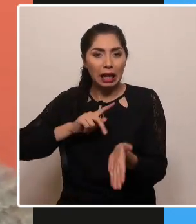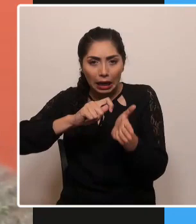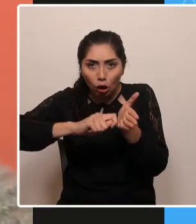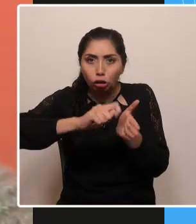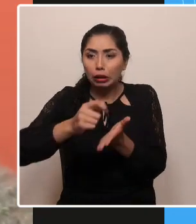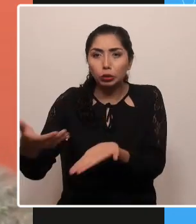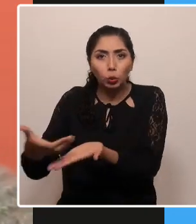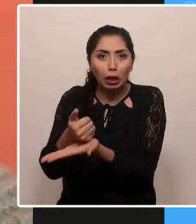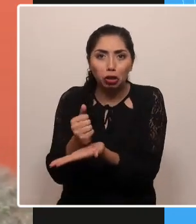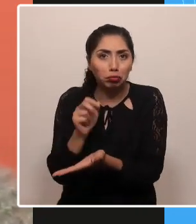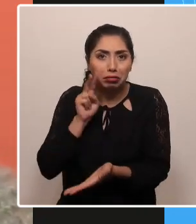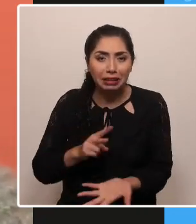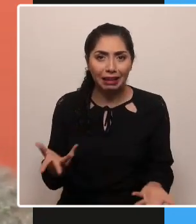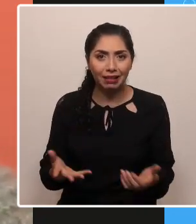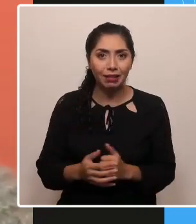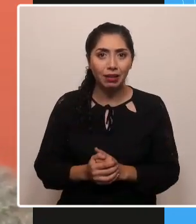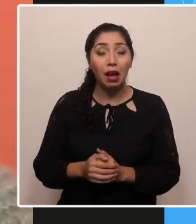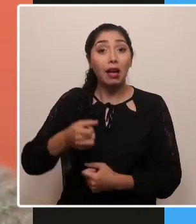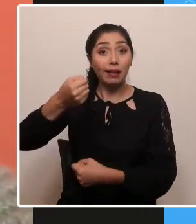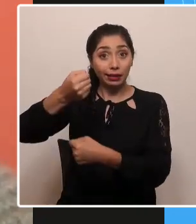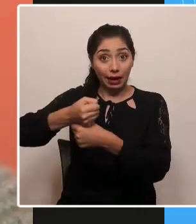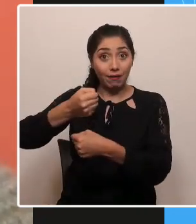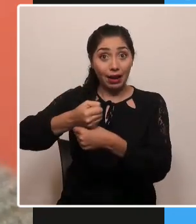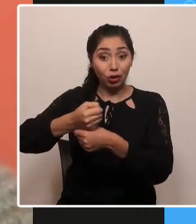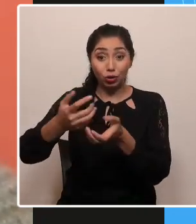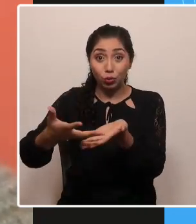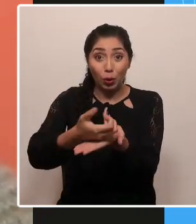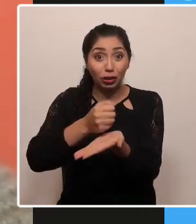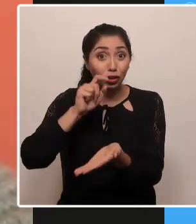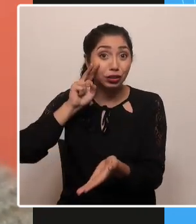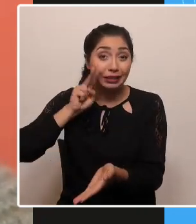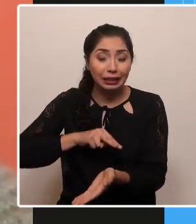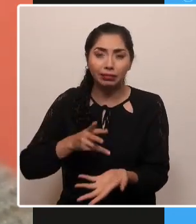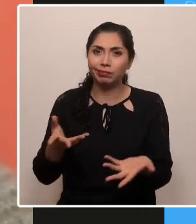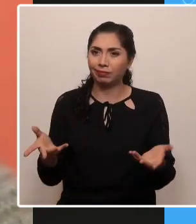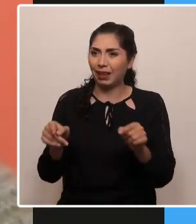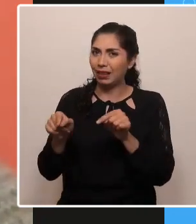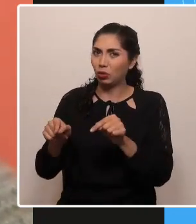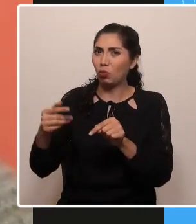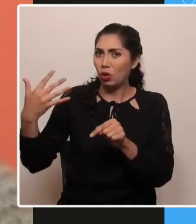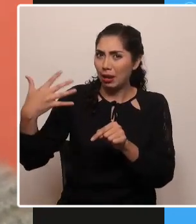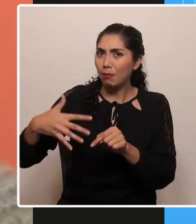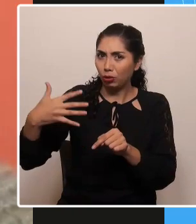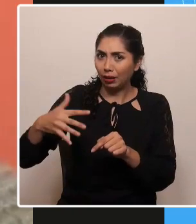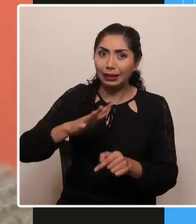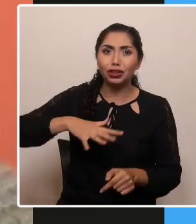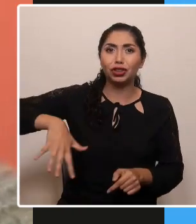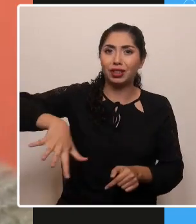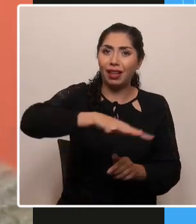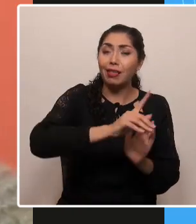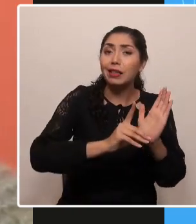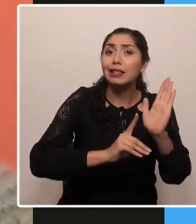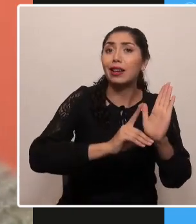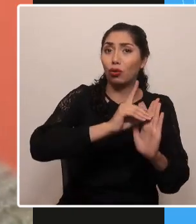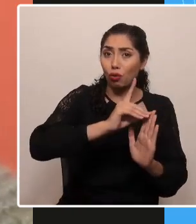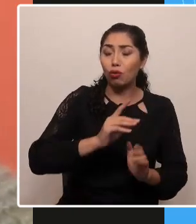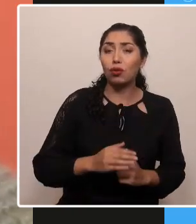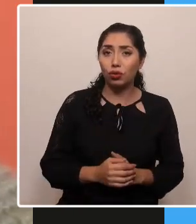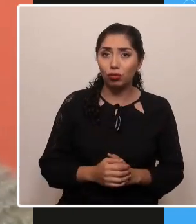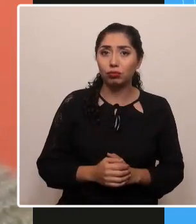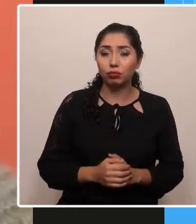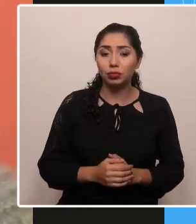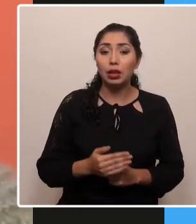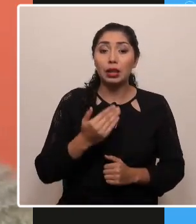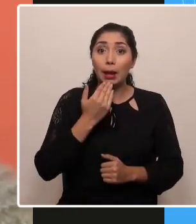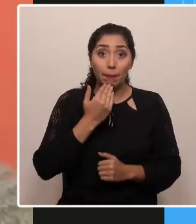remunerado. Dicho trabajo sin remuneración es fundamental para el desarrollo de la sociedad y especialmente para la